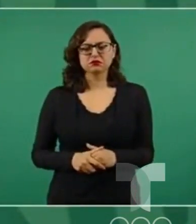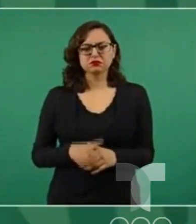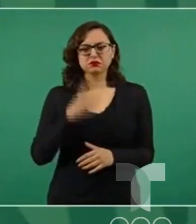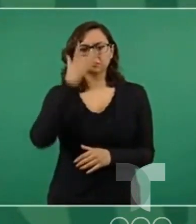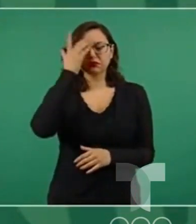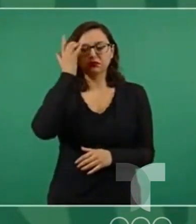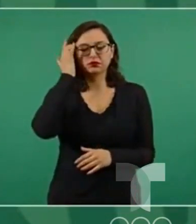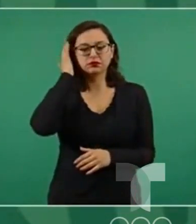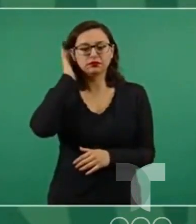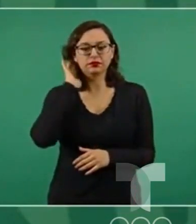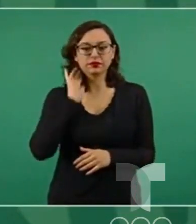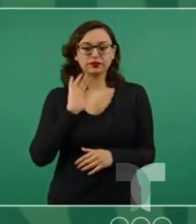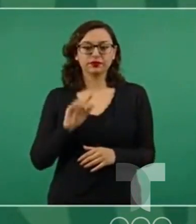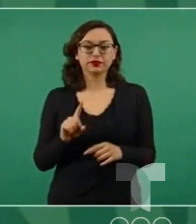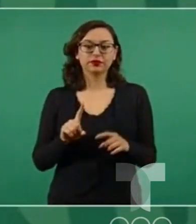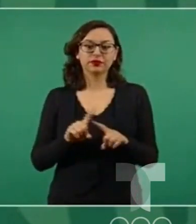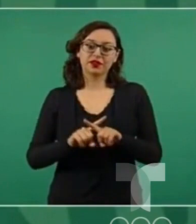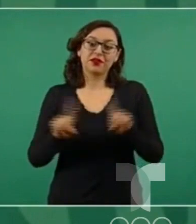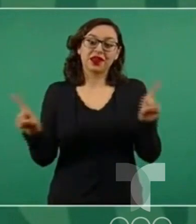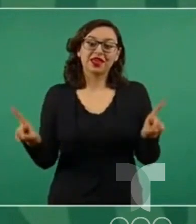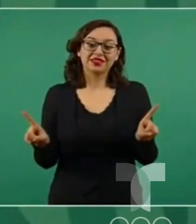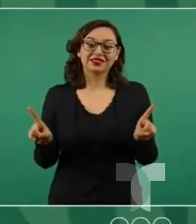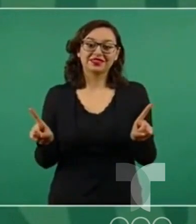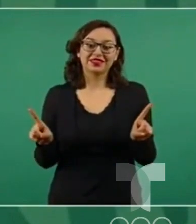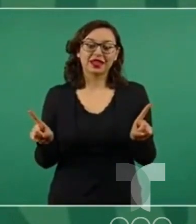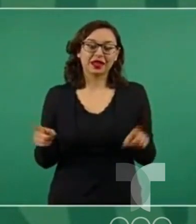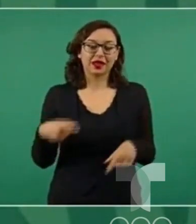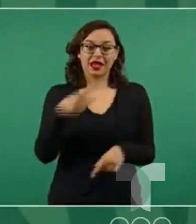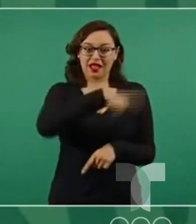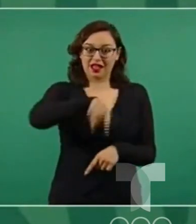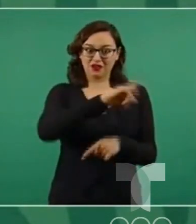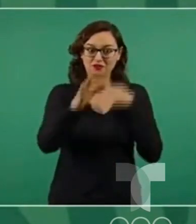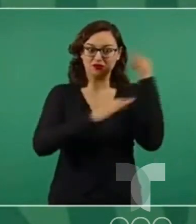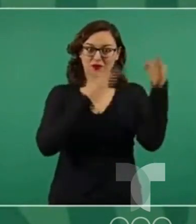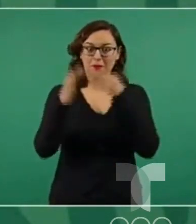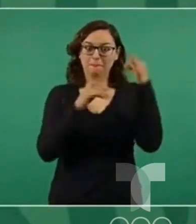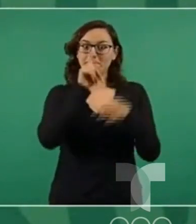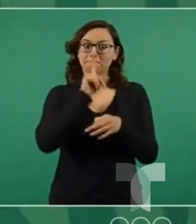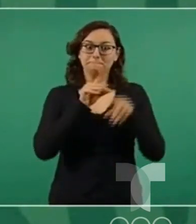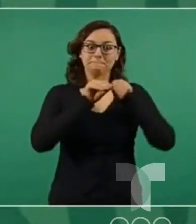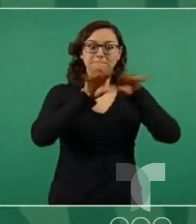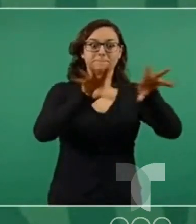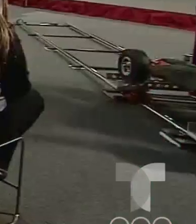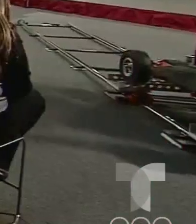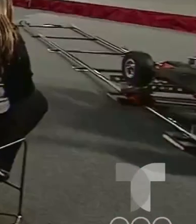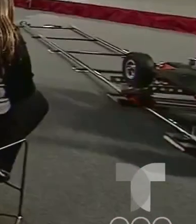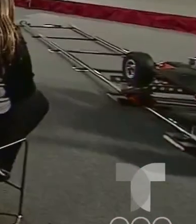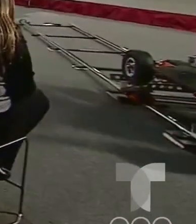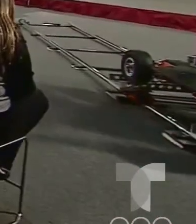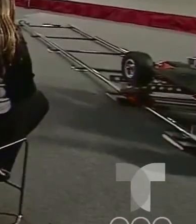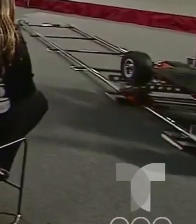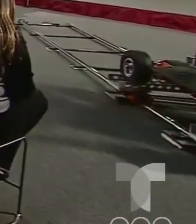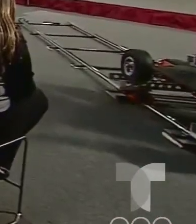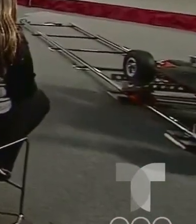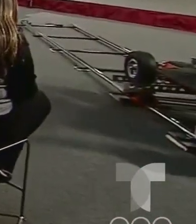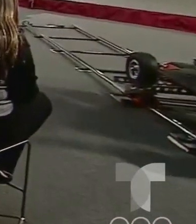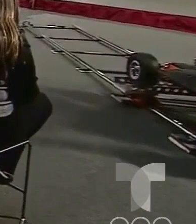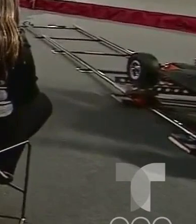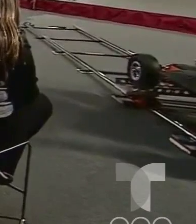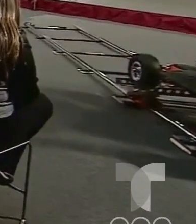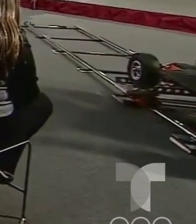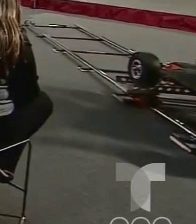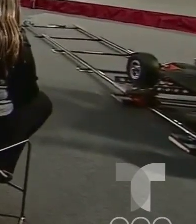no hacer lo que ellos hacen, porque ellos no dan el derecho de réplica. Entonces, ¿el formato sería exponerlos